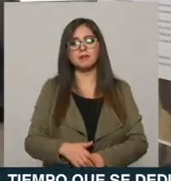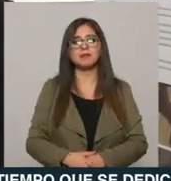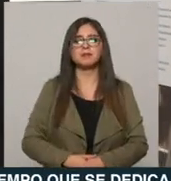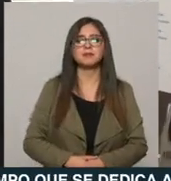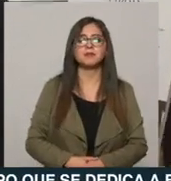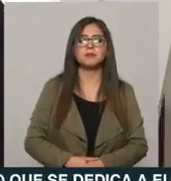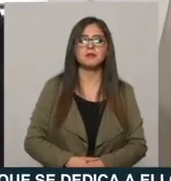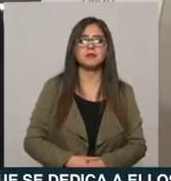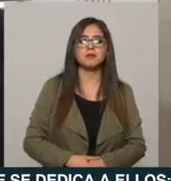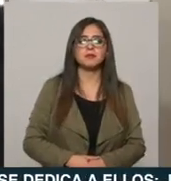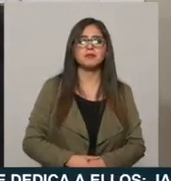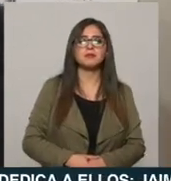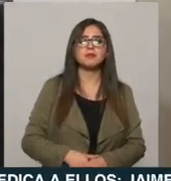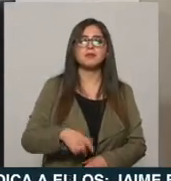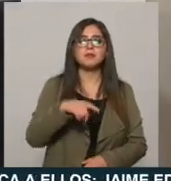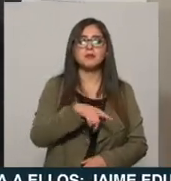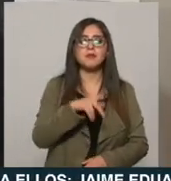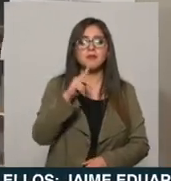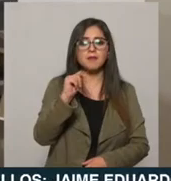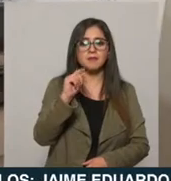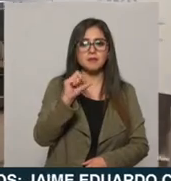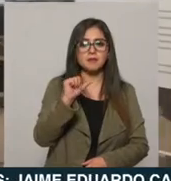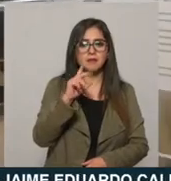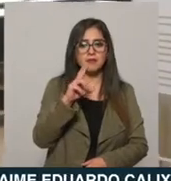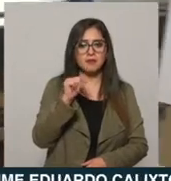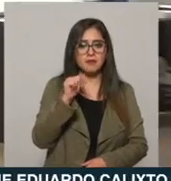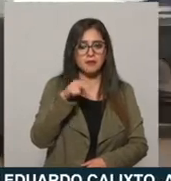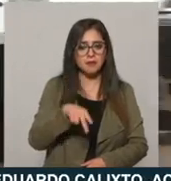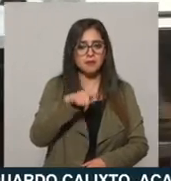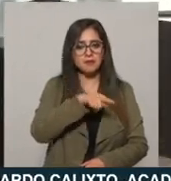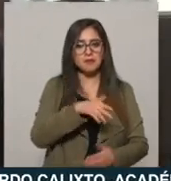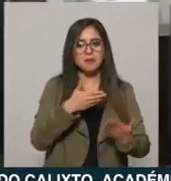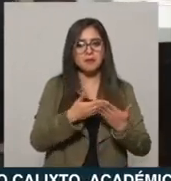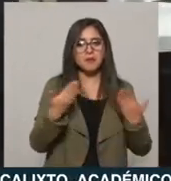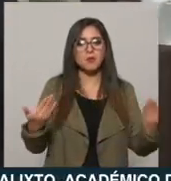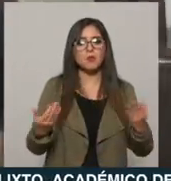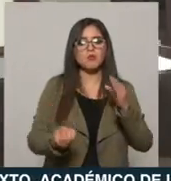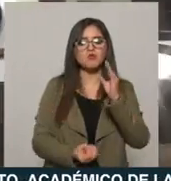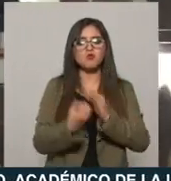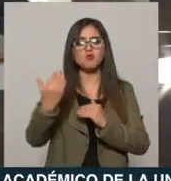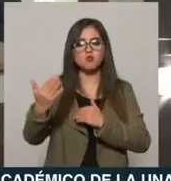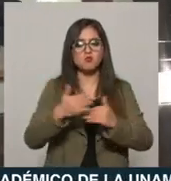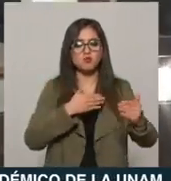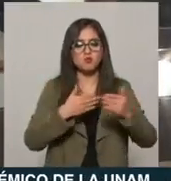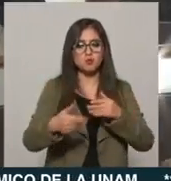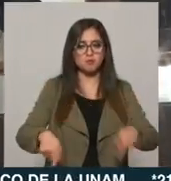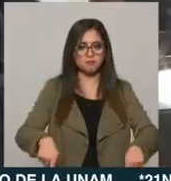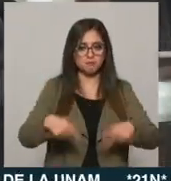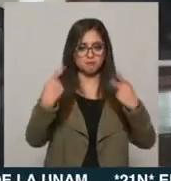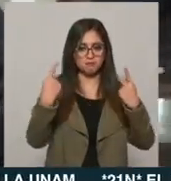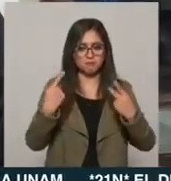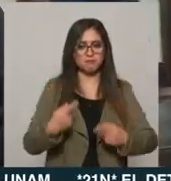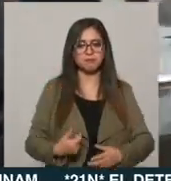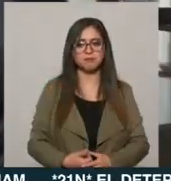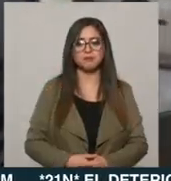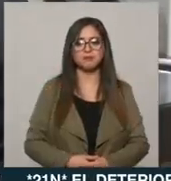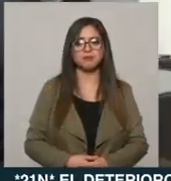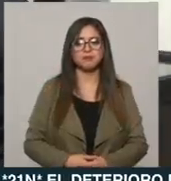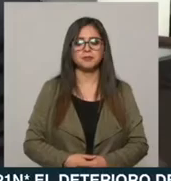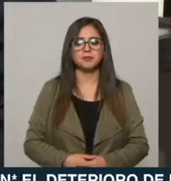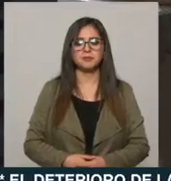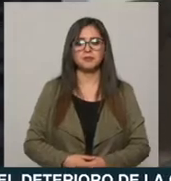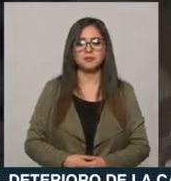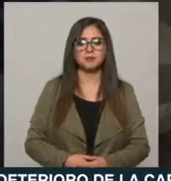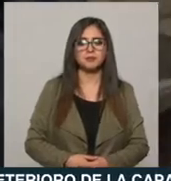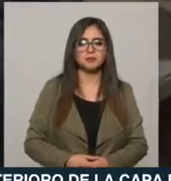nos mostró parte de los modelos que actualmente se venden. Ahora, aquí tenemos unos sombreros, por ejemplo, que este es un